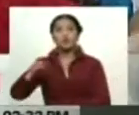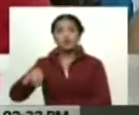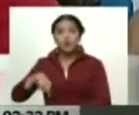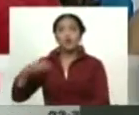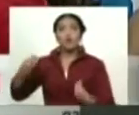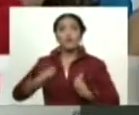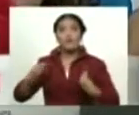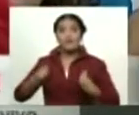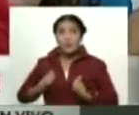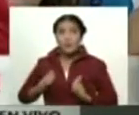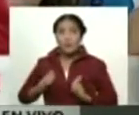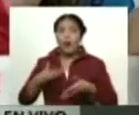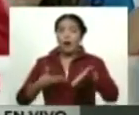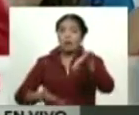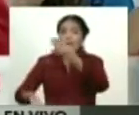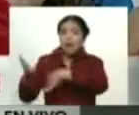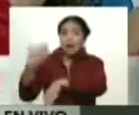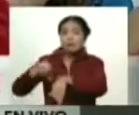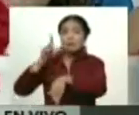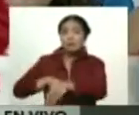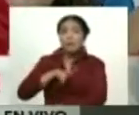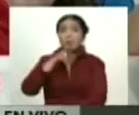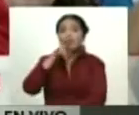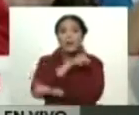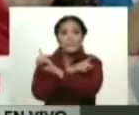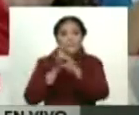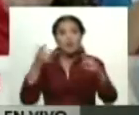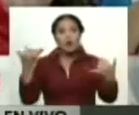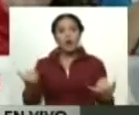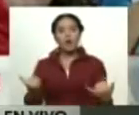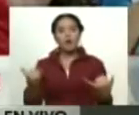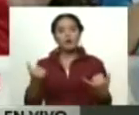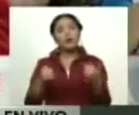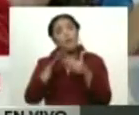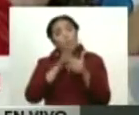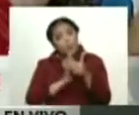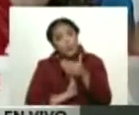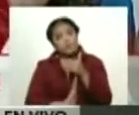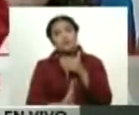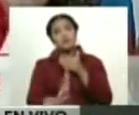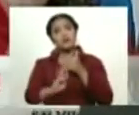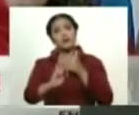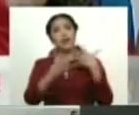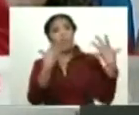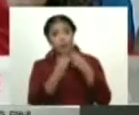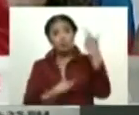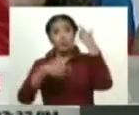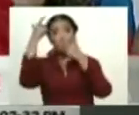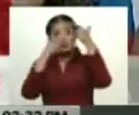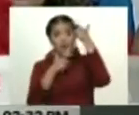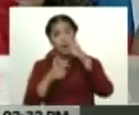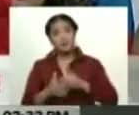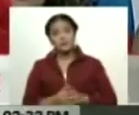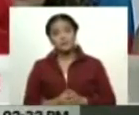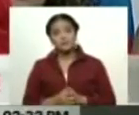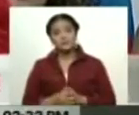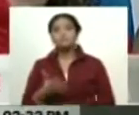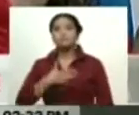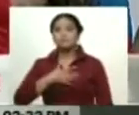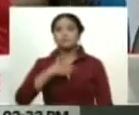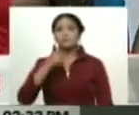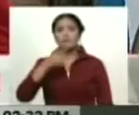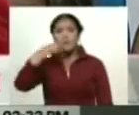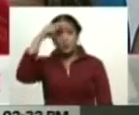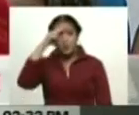de un tiempo de saqueo y de masacre. Y a la vez nos convertimos humildemente con nuestro comandante Hugo Chávez, nuestro padre,